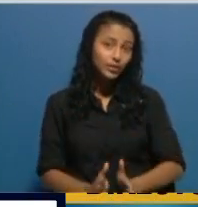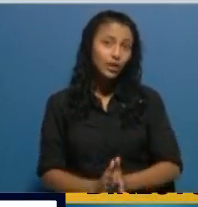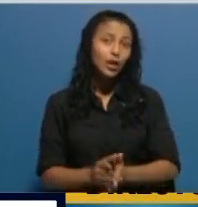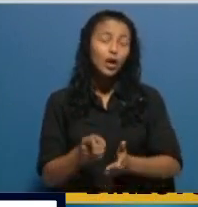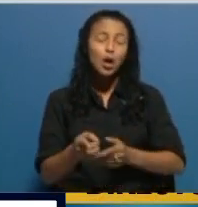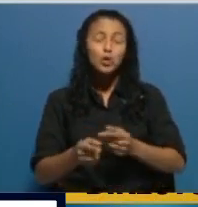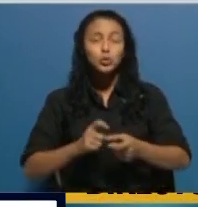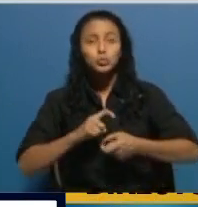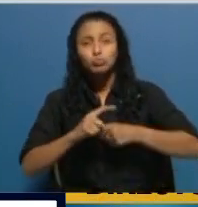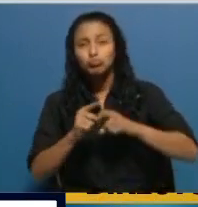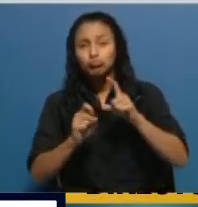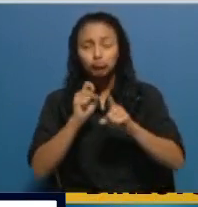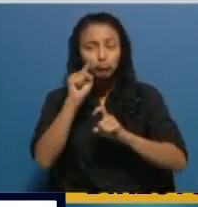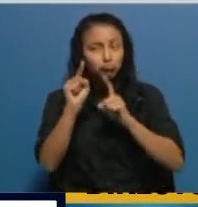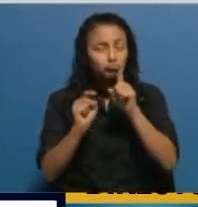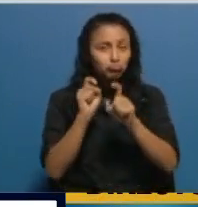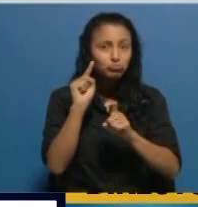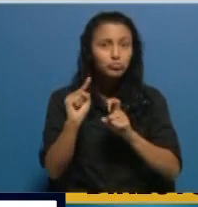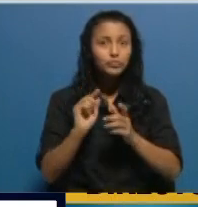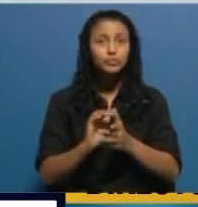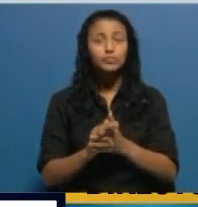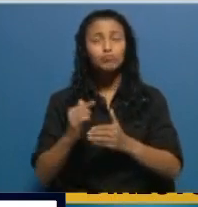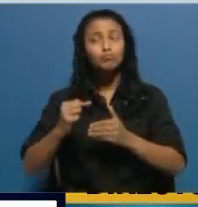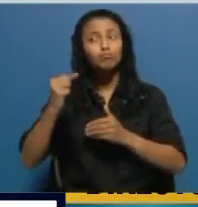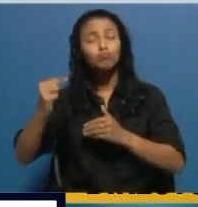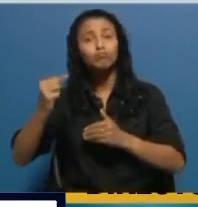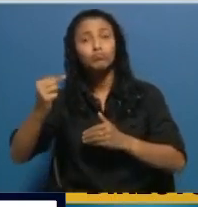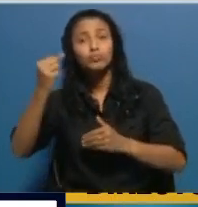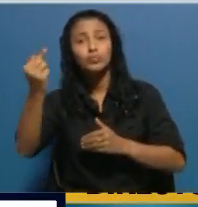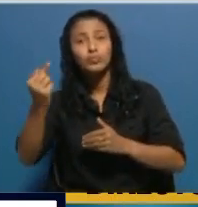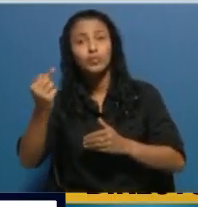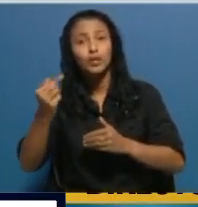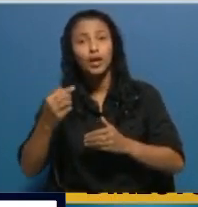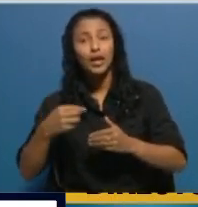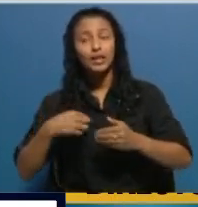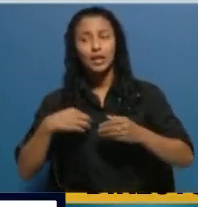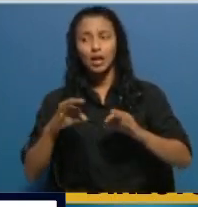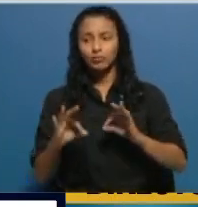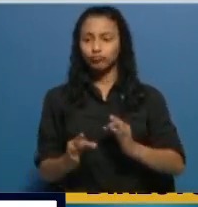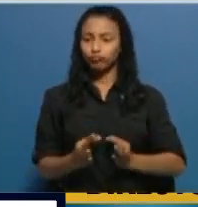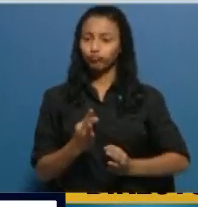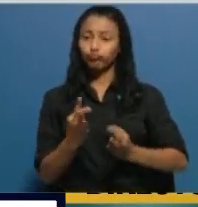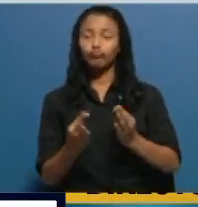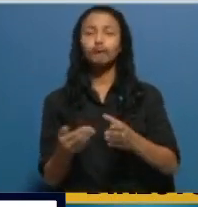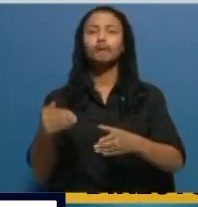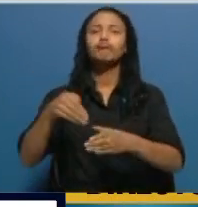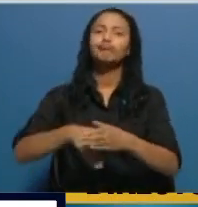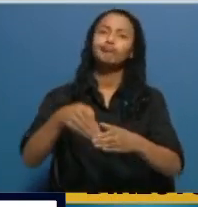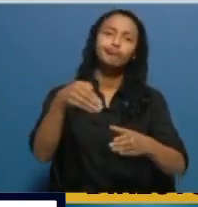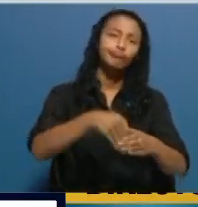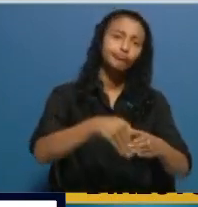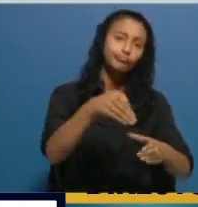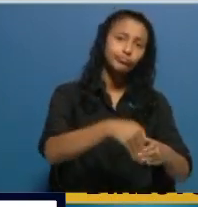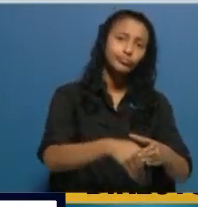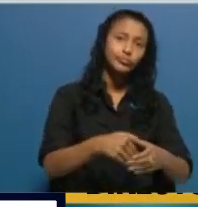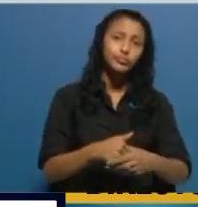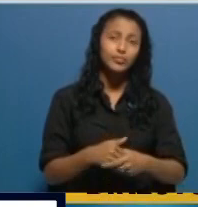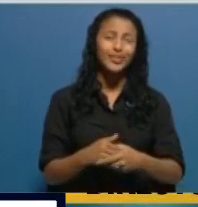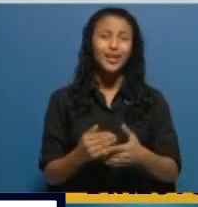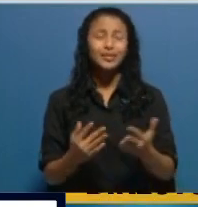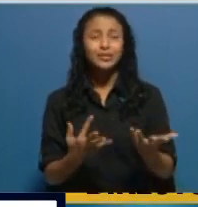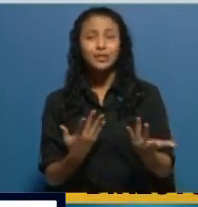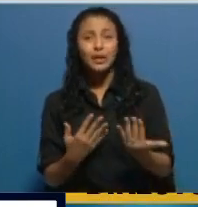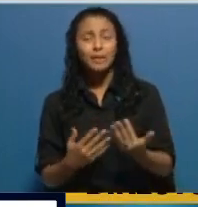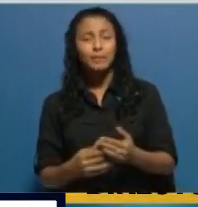y sus propuestas más allá del formalismo que recibe y archiva que se entera y descarta